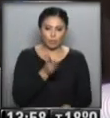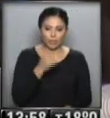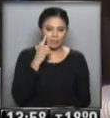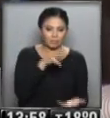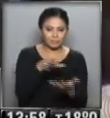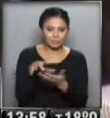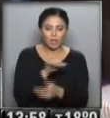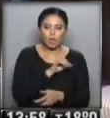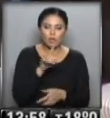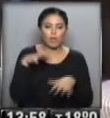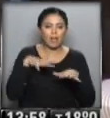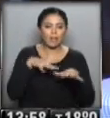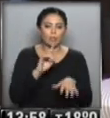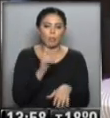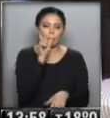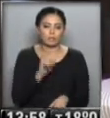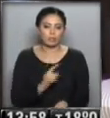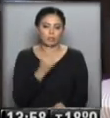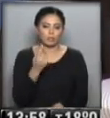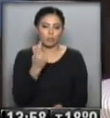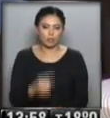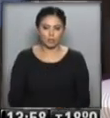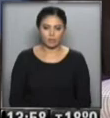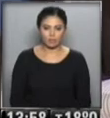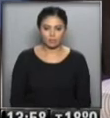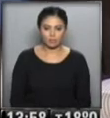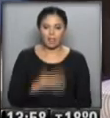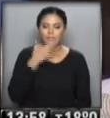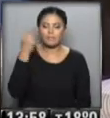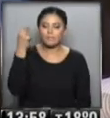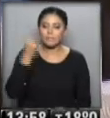de actos individuales de violencia. La